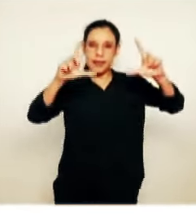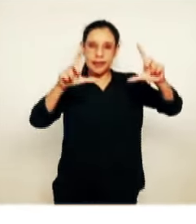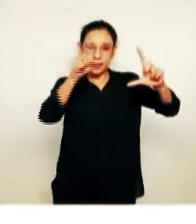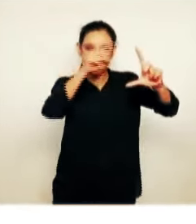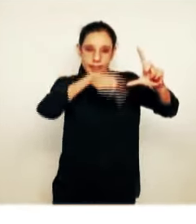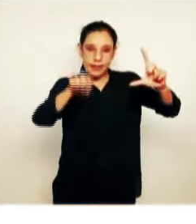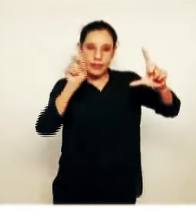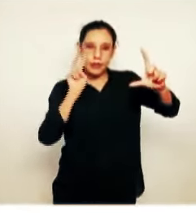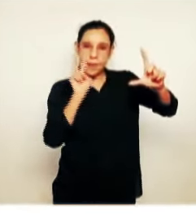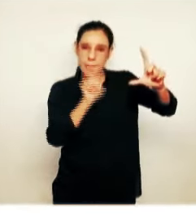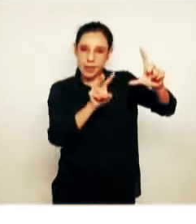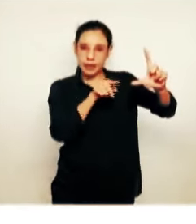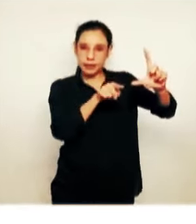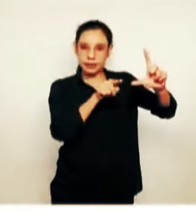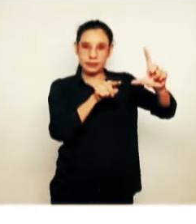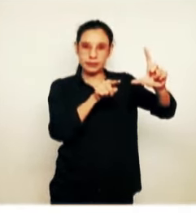mayoría